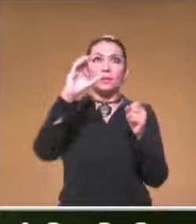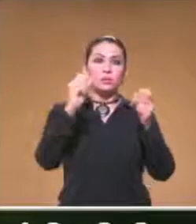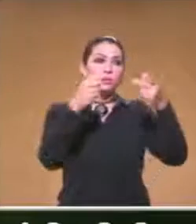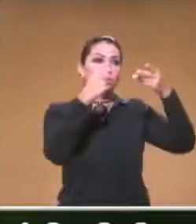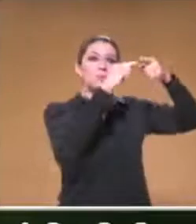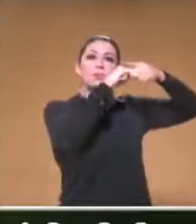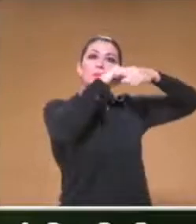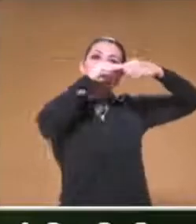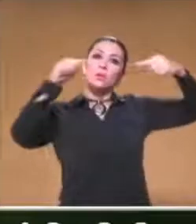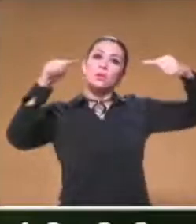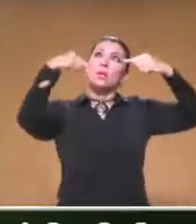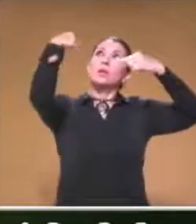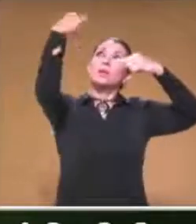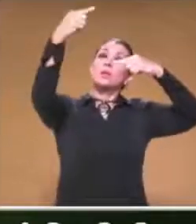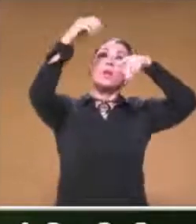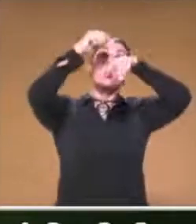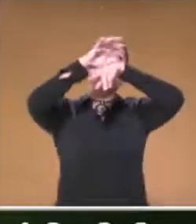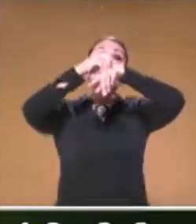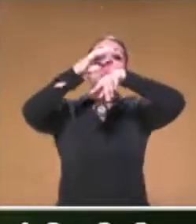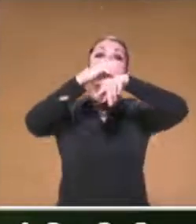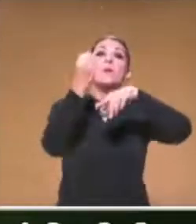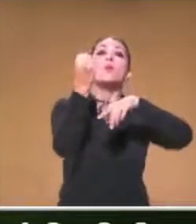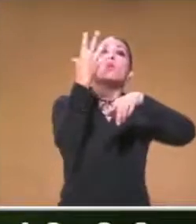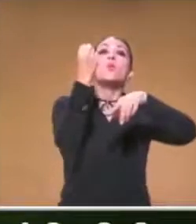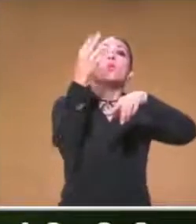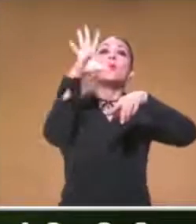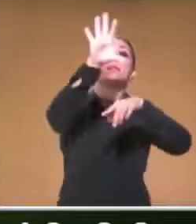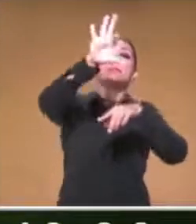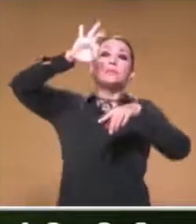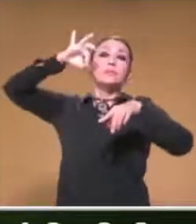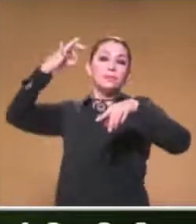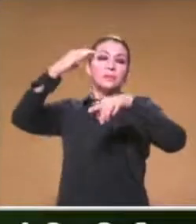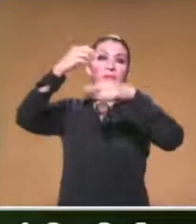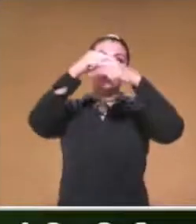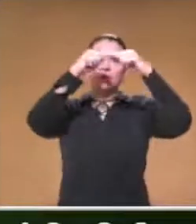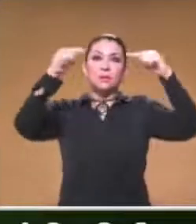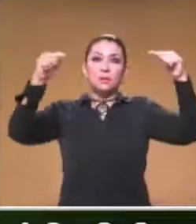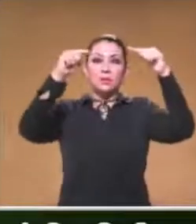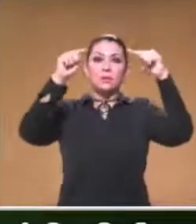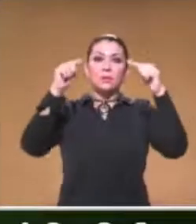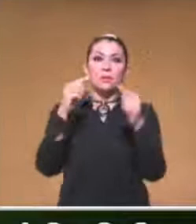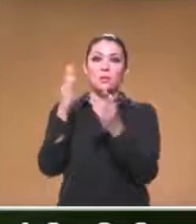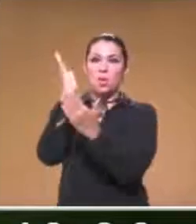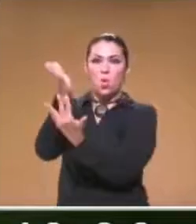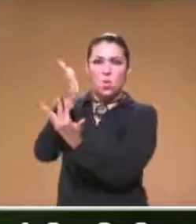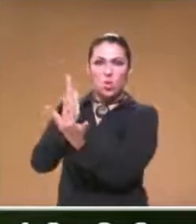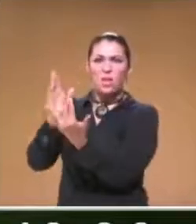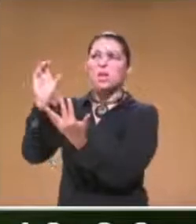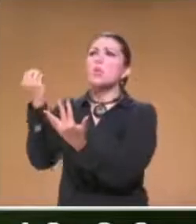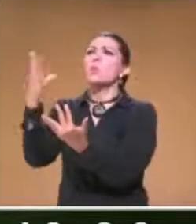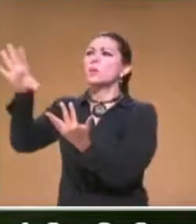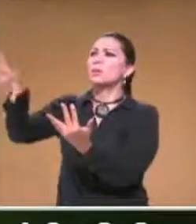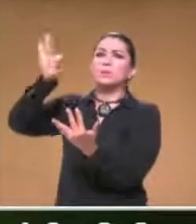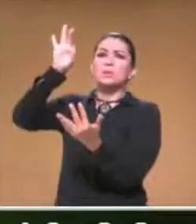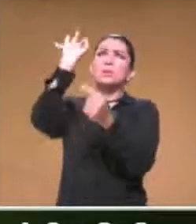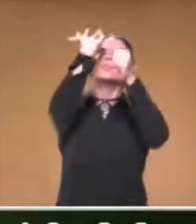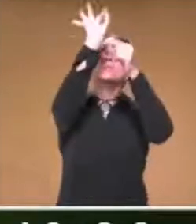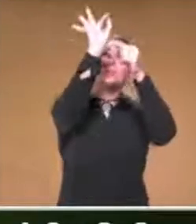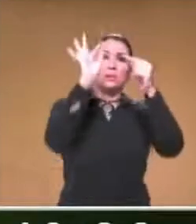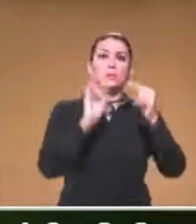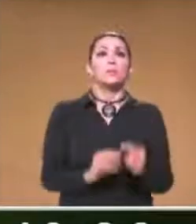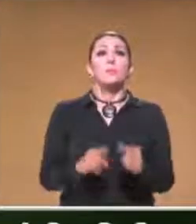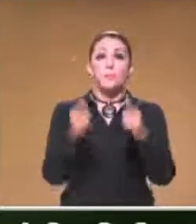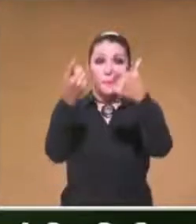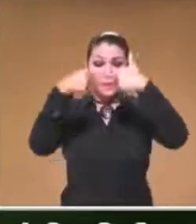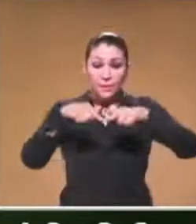básico. Numerador es el que me dice cuántas partes tomé de un entero. Y el denominador